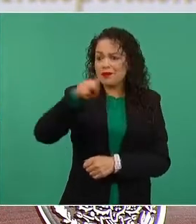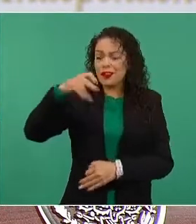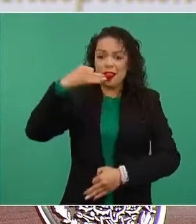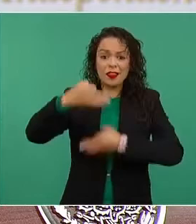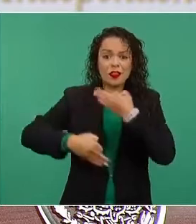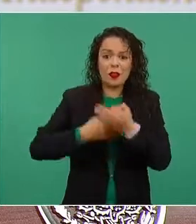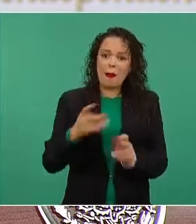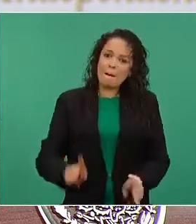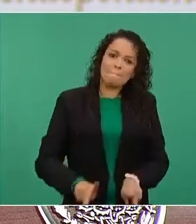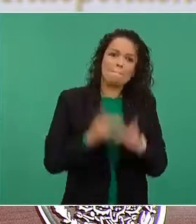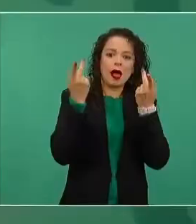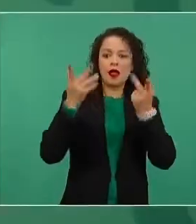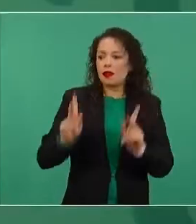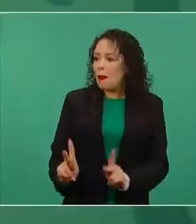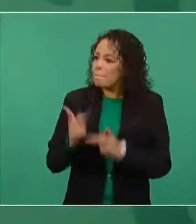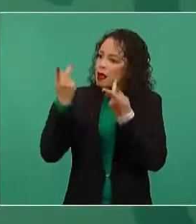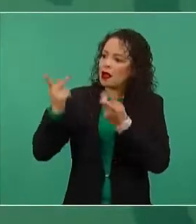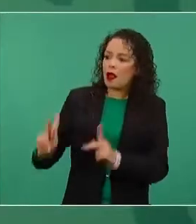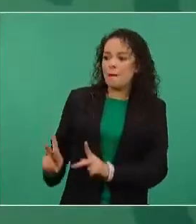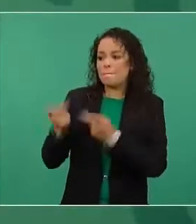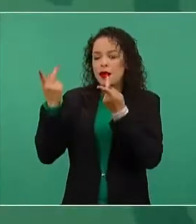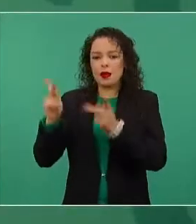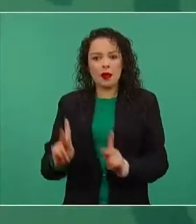han vendido, o la mayoría,